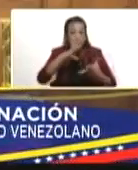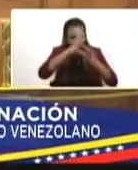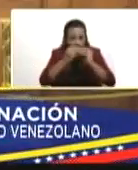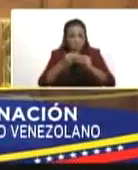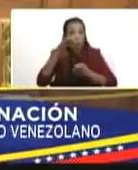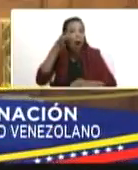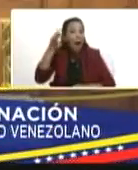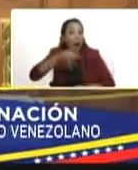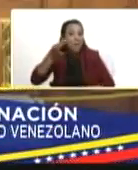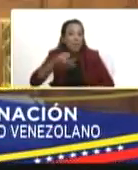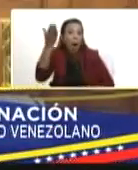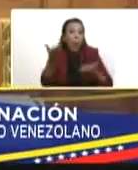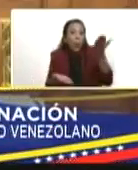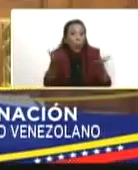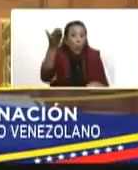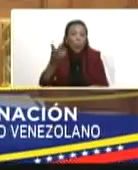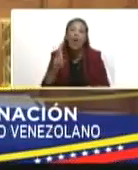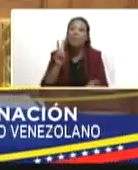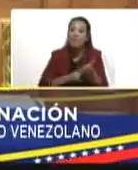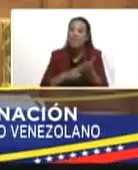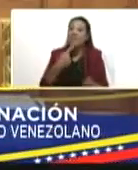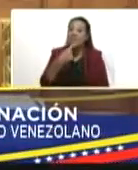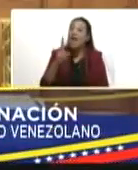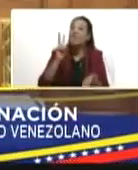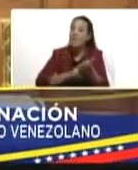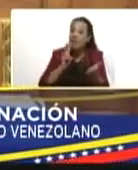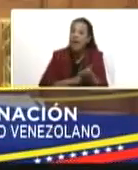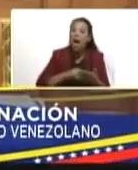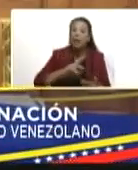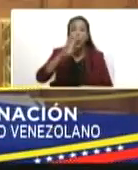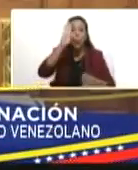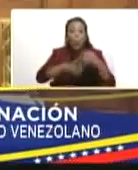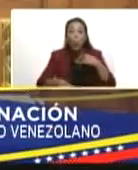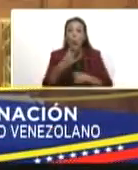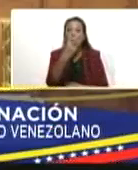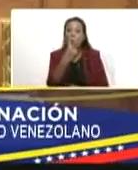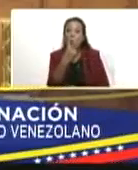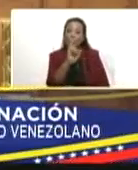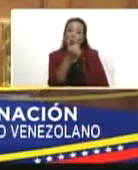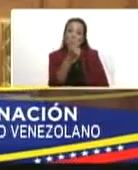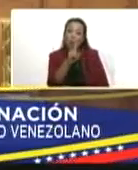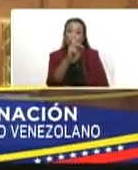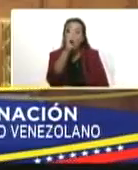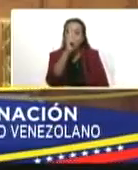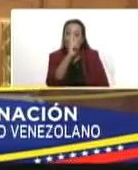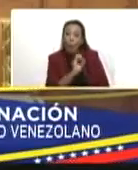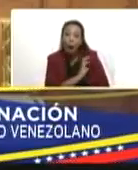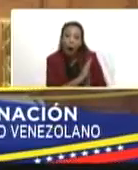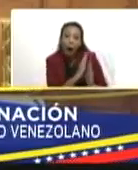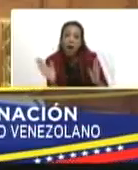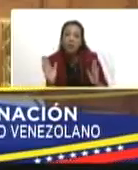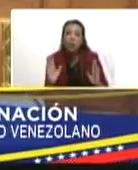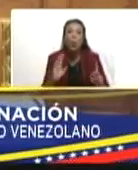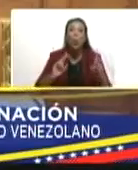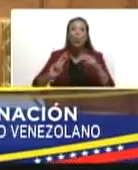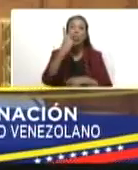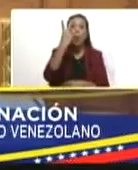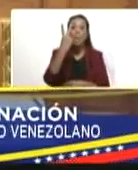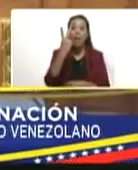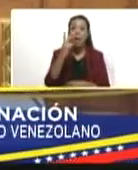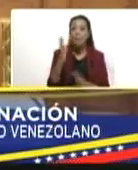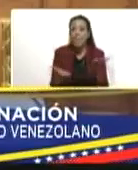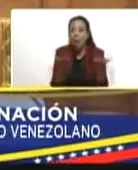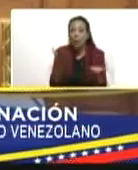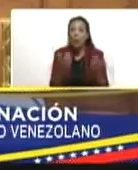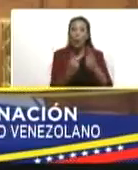y sobre todo justo de los triunfos alcanzados durante estos últimos dos 12 meses debemos hacer un doble balance